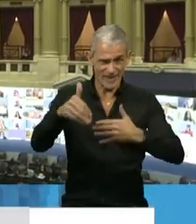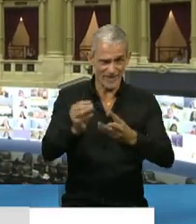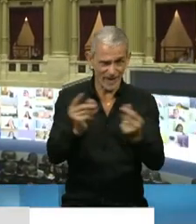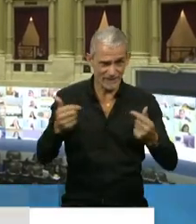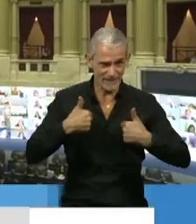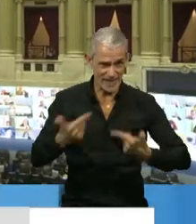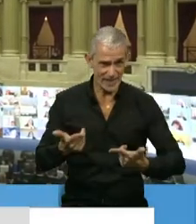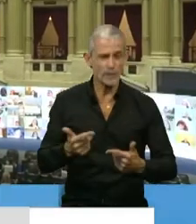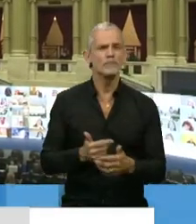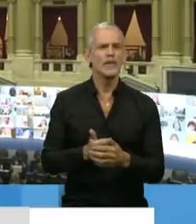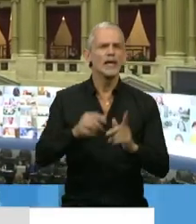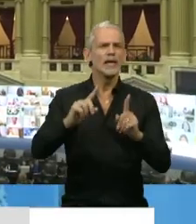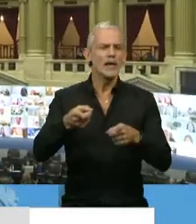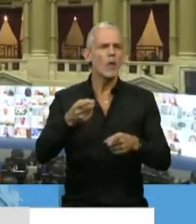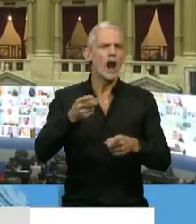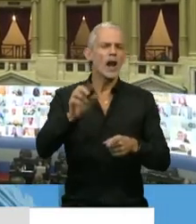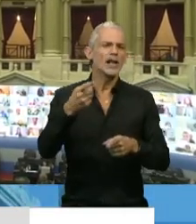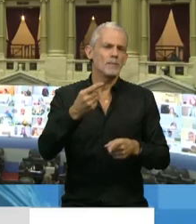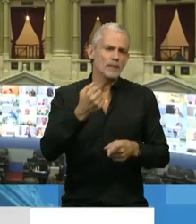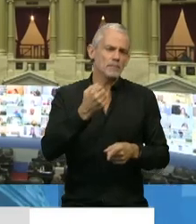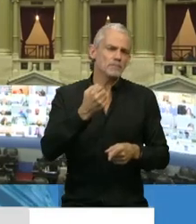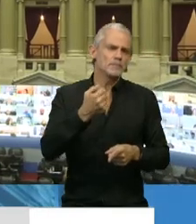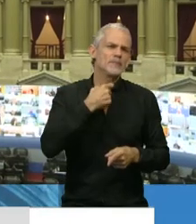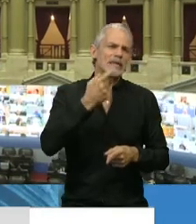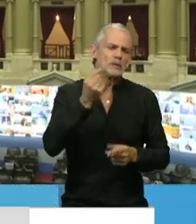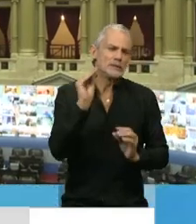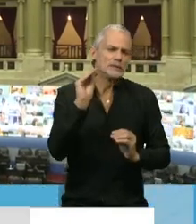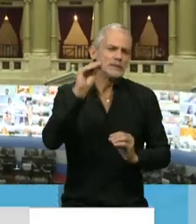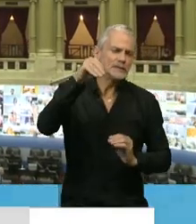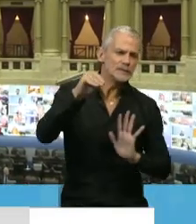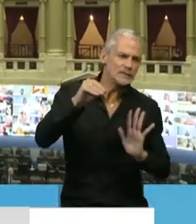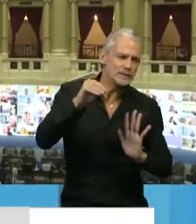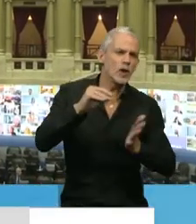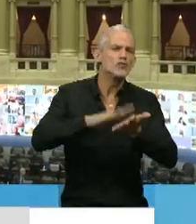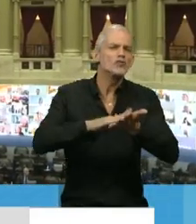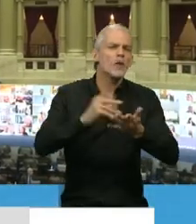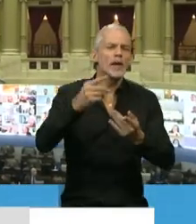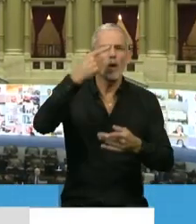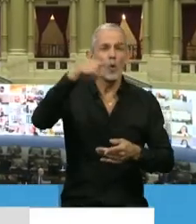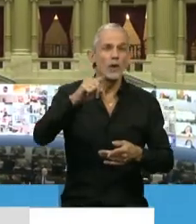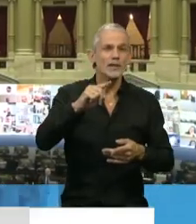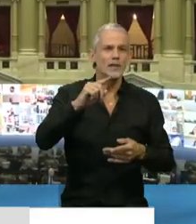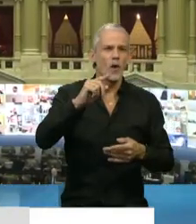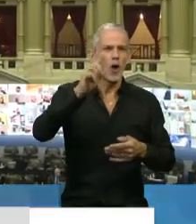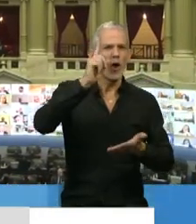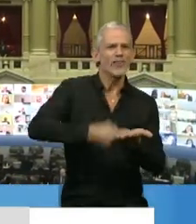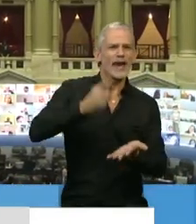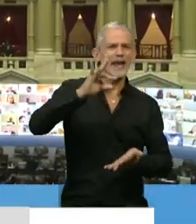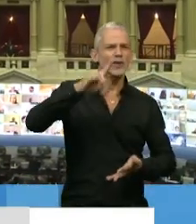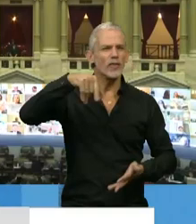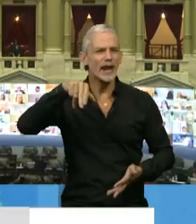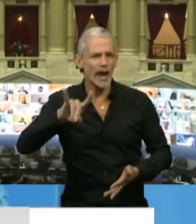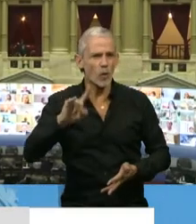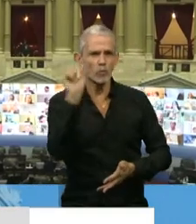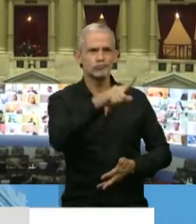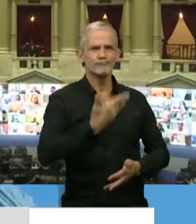quisiera dejar de hacer también una consideración sobre el último decreto de necesidad de urgencia del presidente